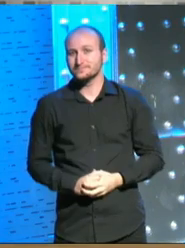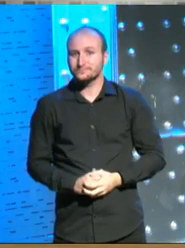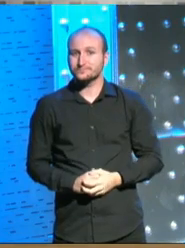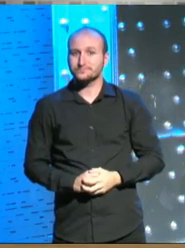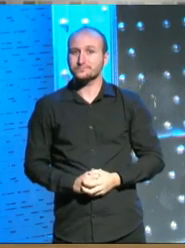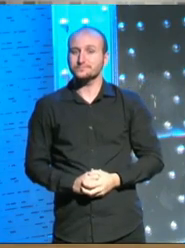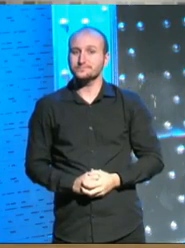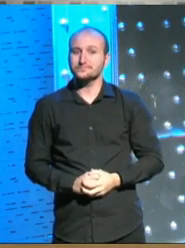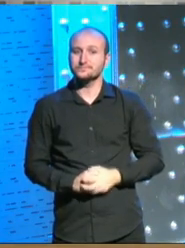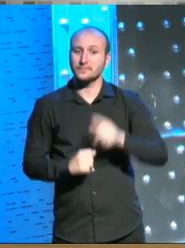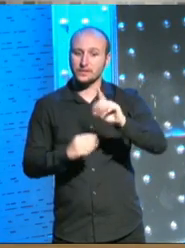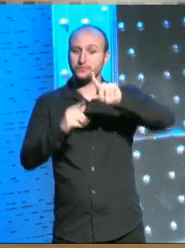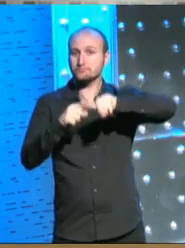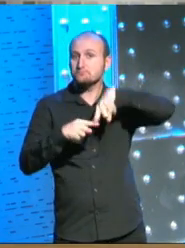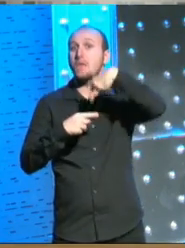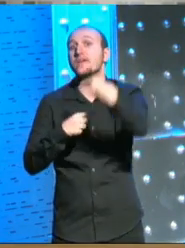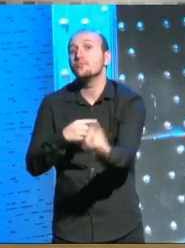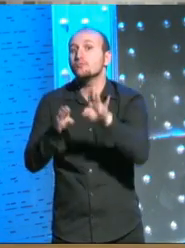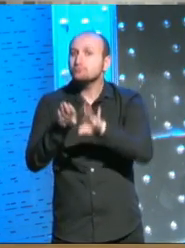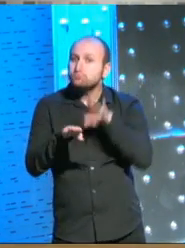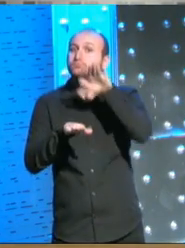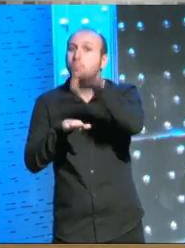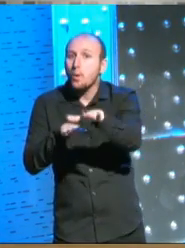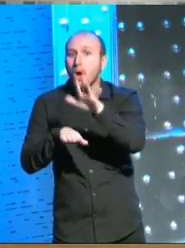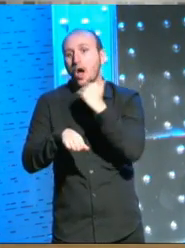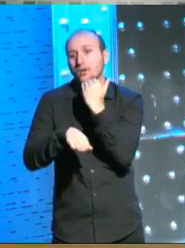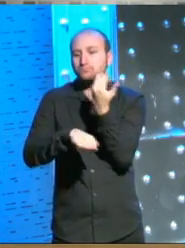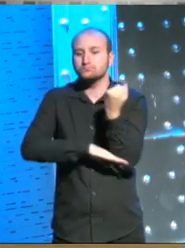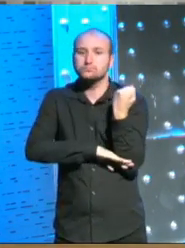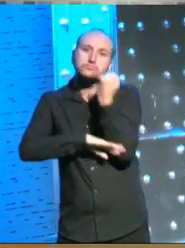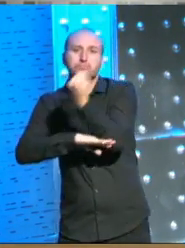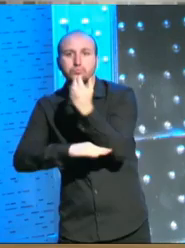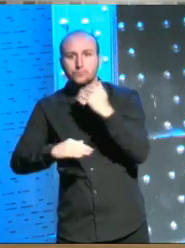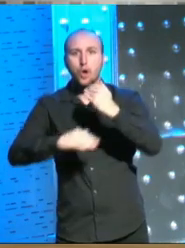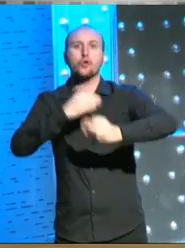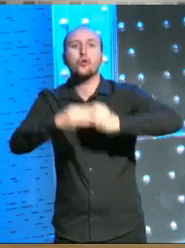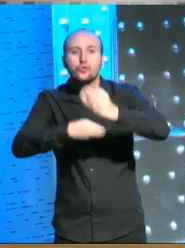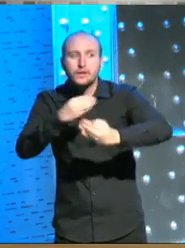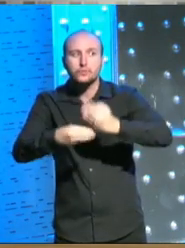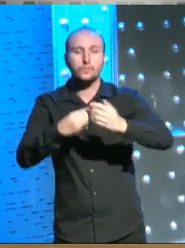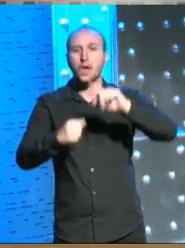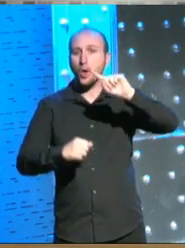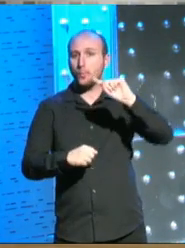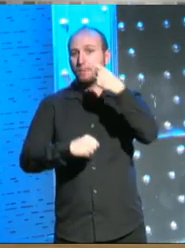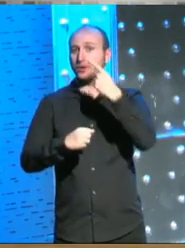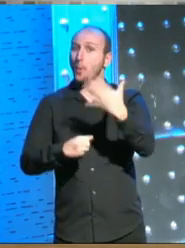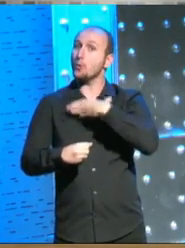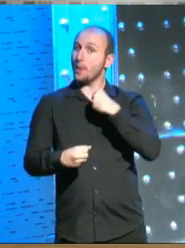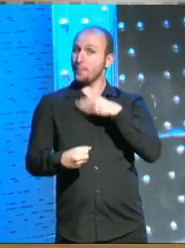Y de aquí el paso siguiente era buscar un soporte continuo. Primero Marey lo hizo con